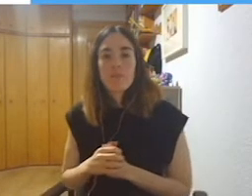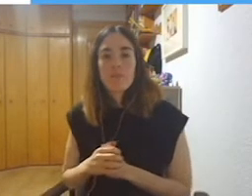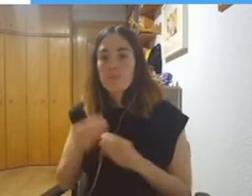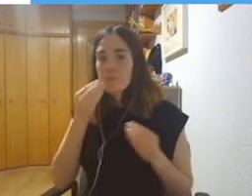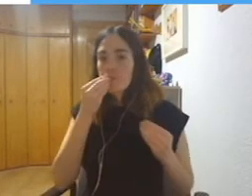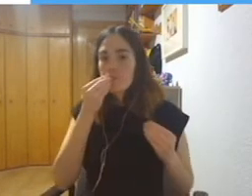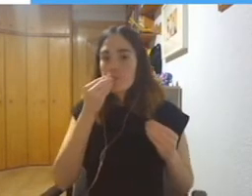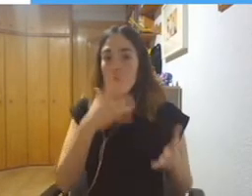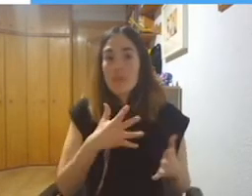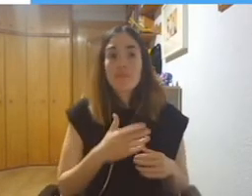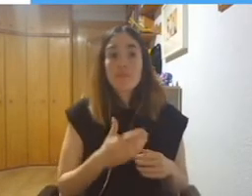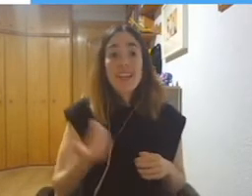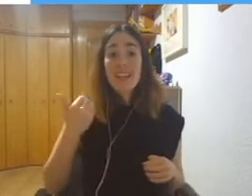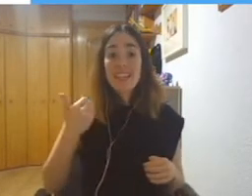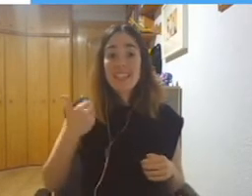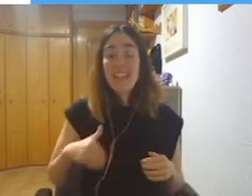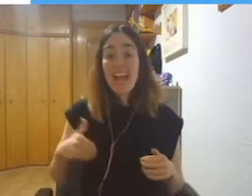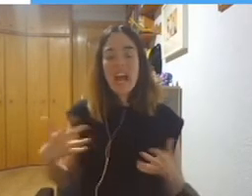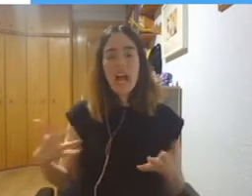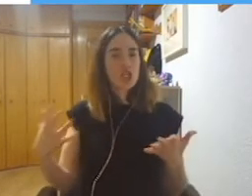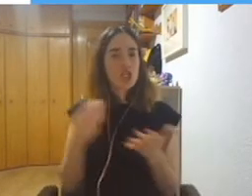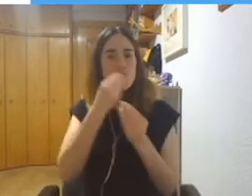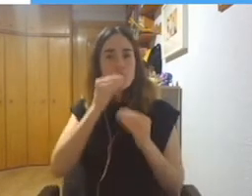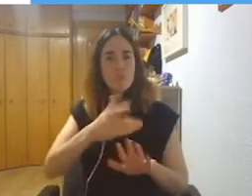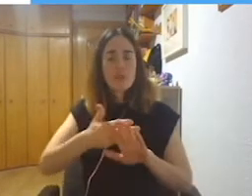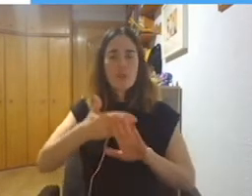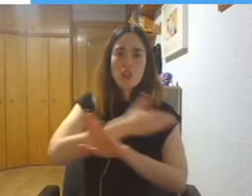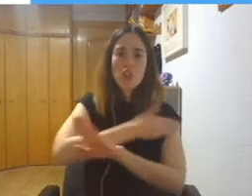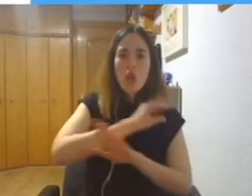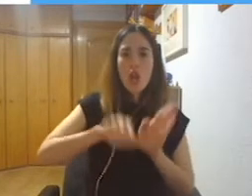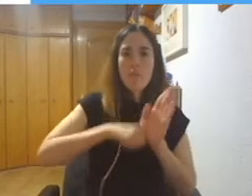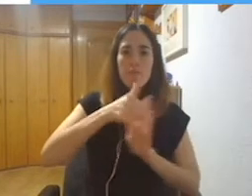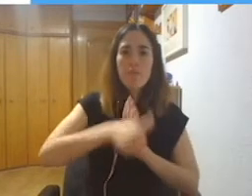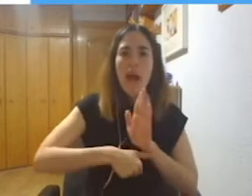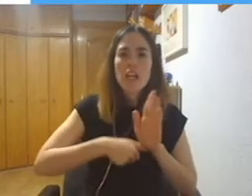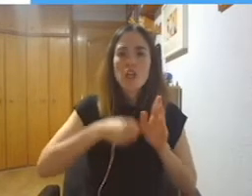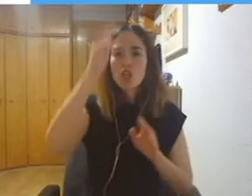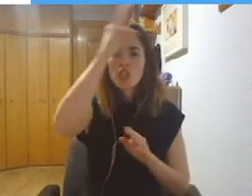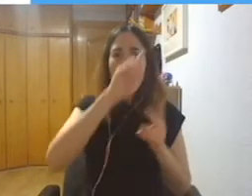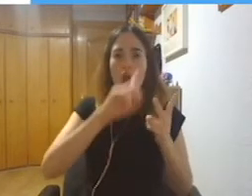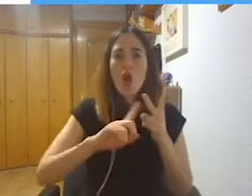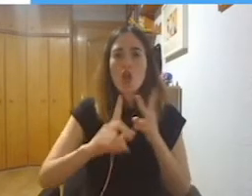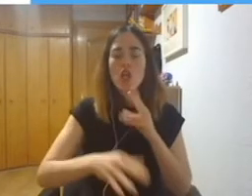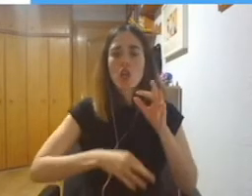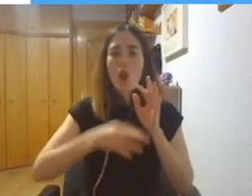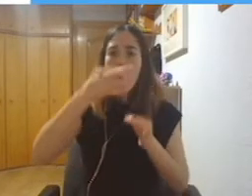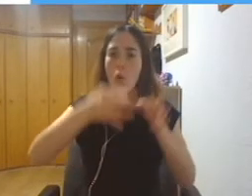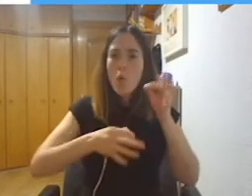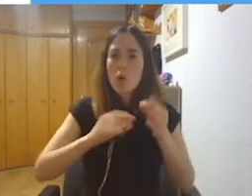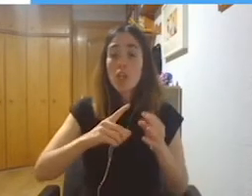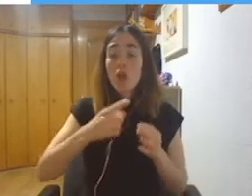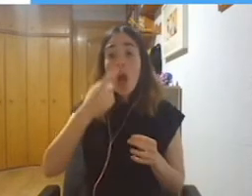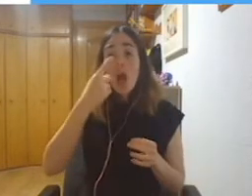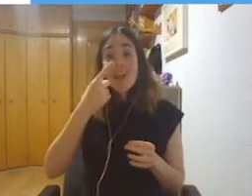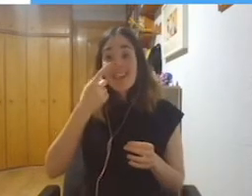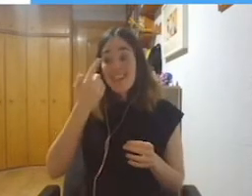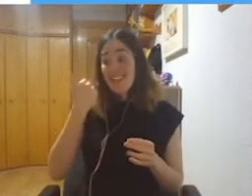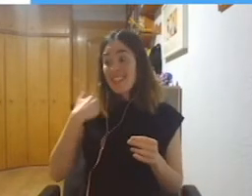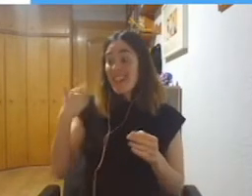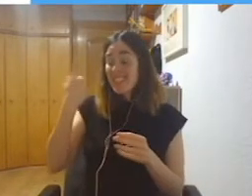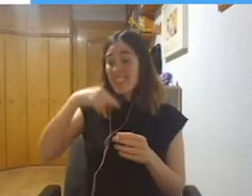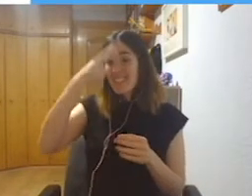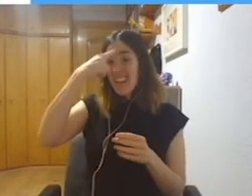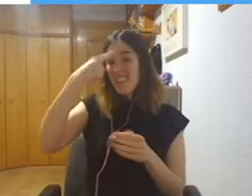Bueno, teniendo en cuenta todo este background, este marco teórico, este marco jurídico, desde dónde venimos, vamos a ver hacia dónde